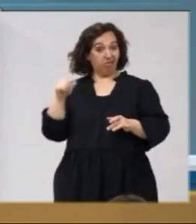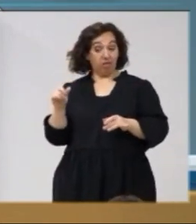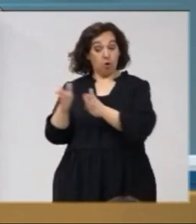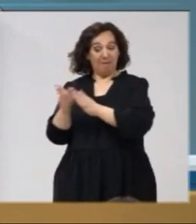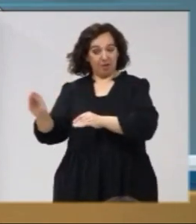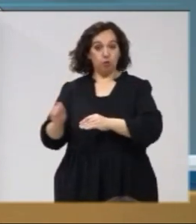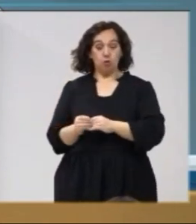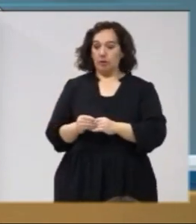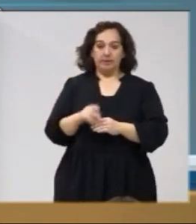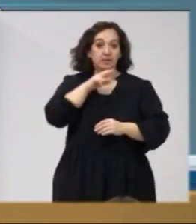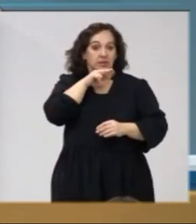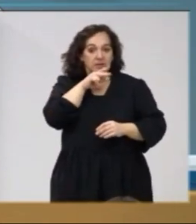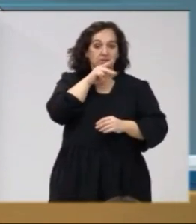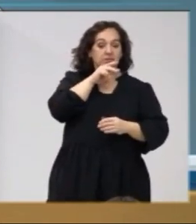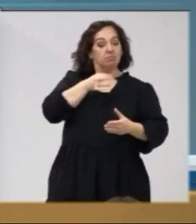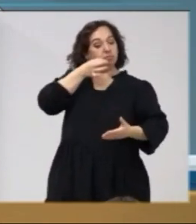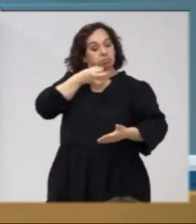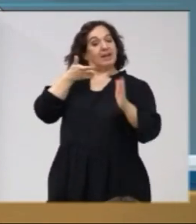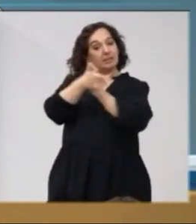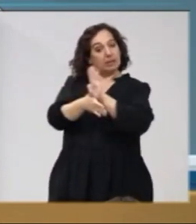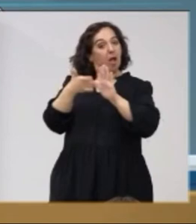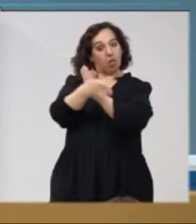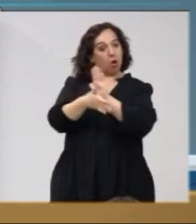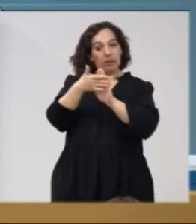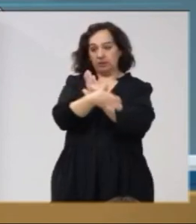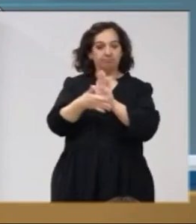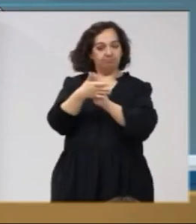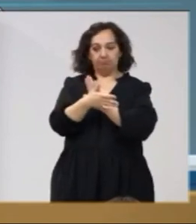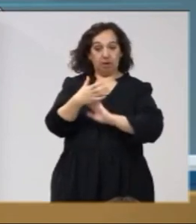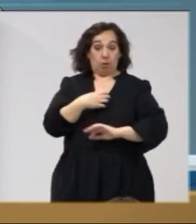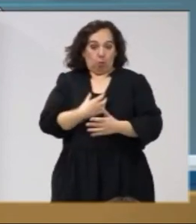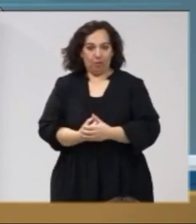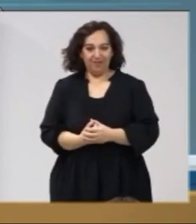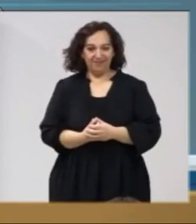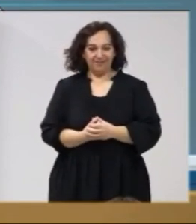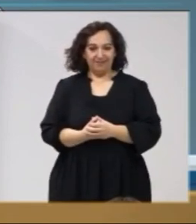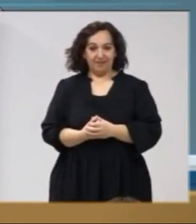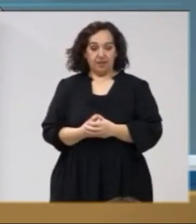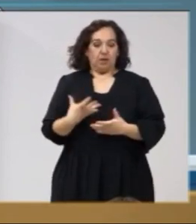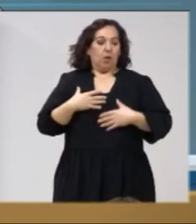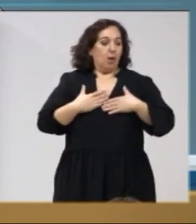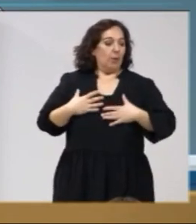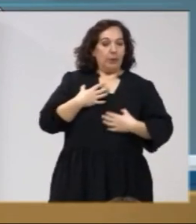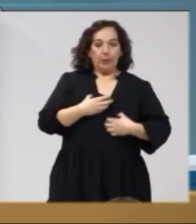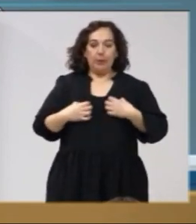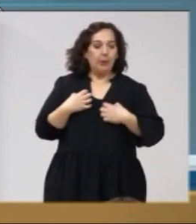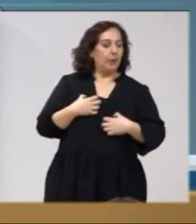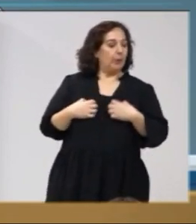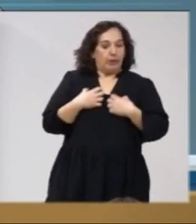no pudo terminar la explicación de la obra. Entró una especie de